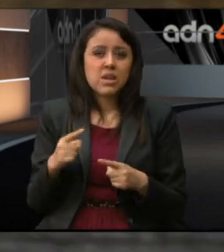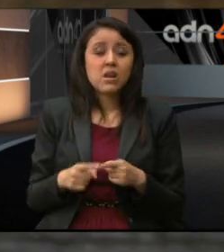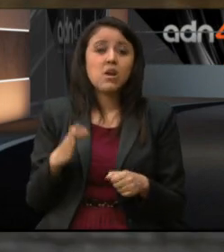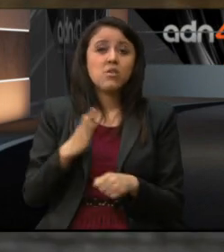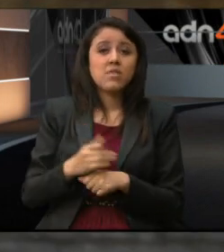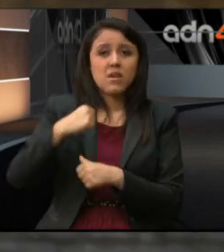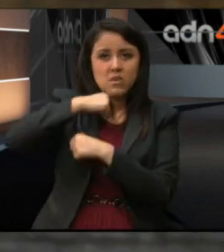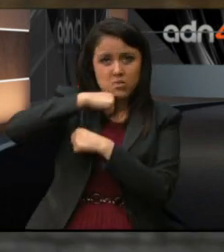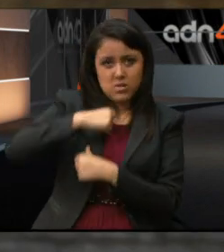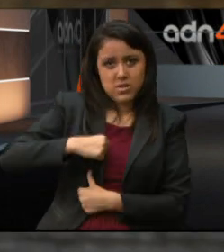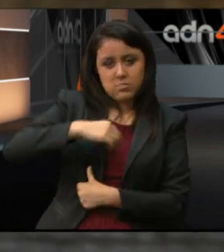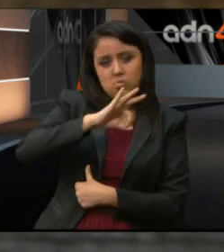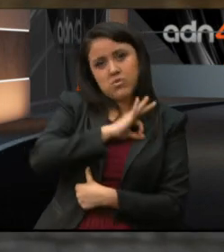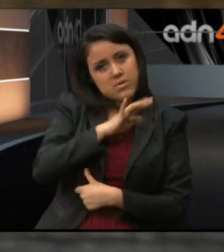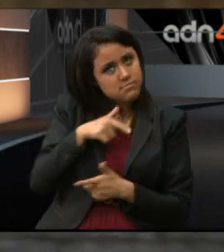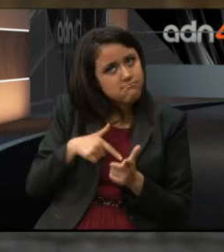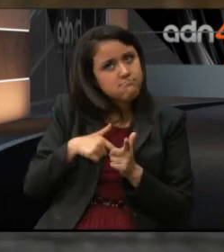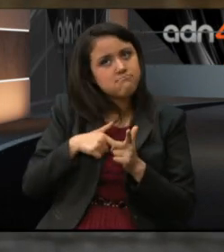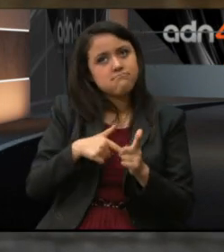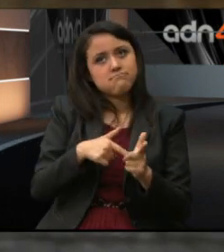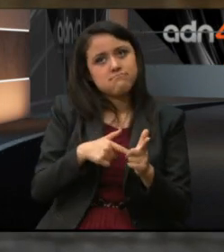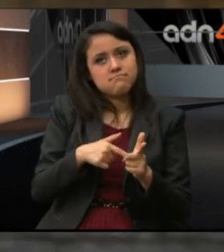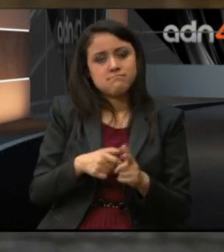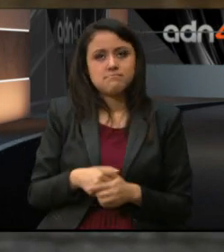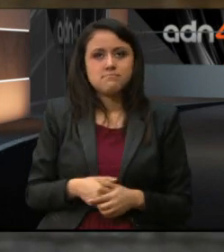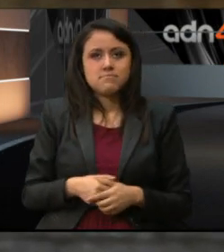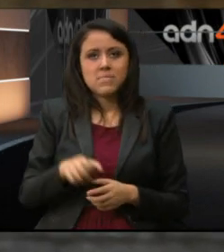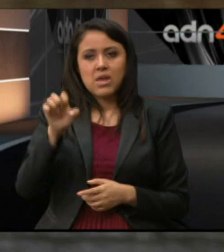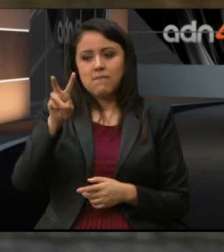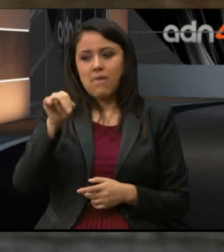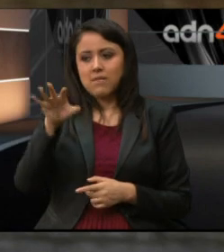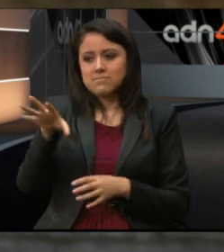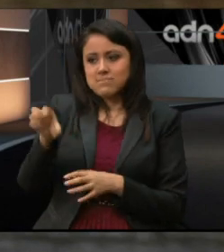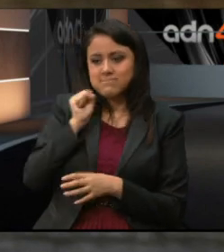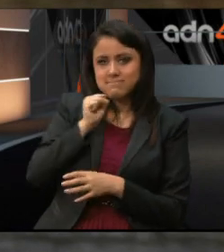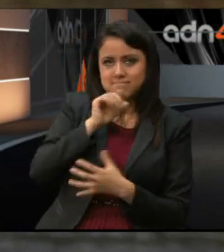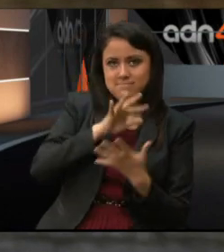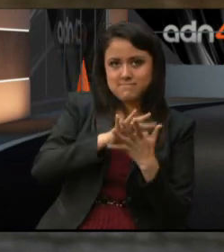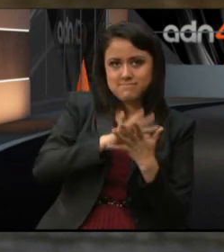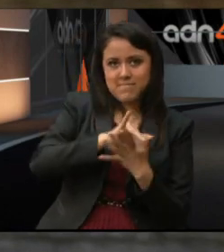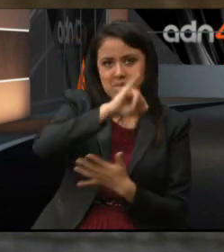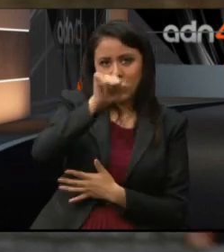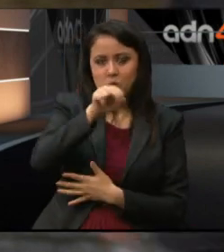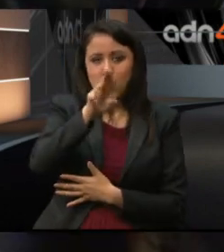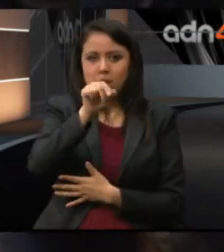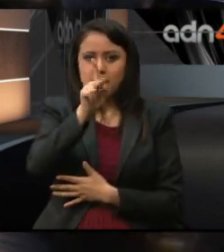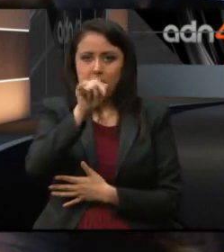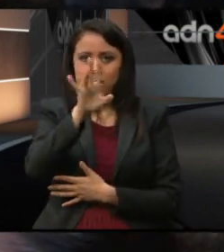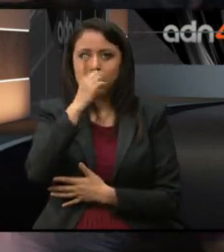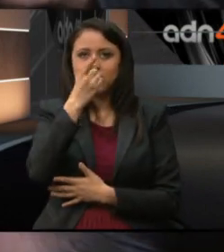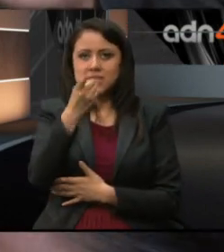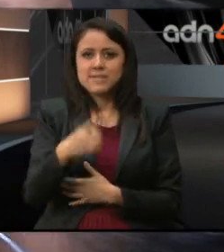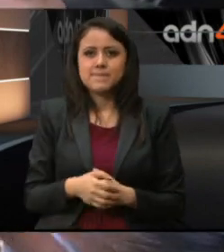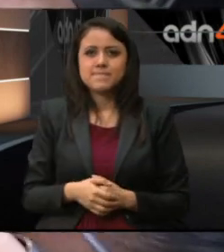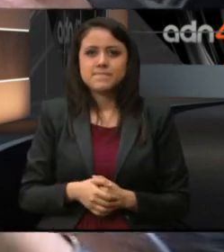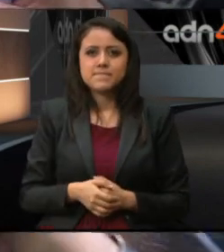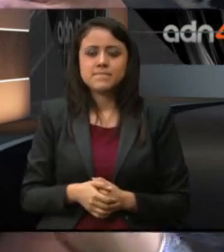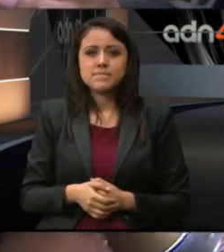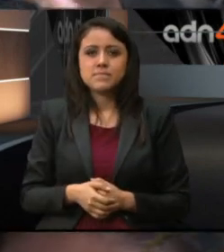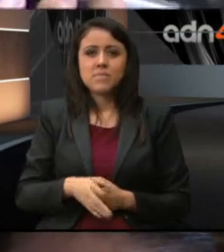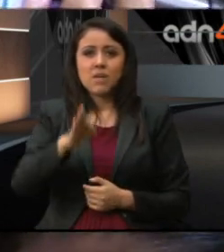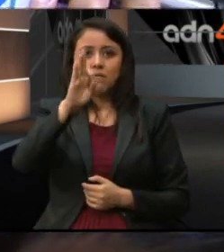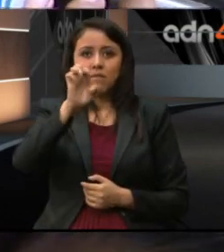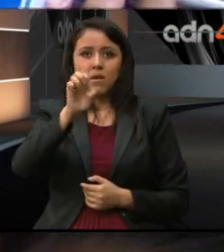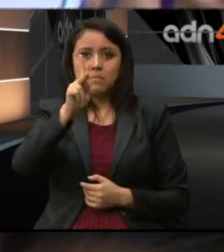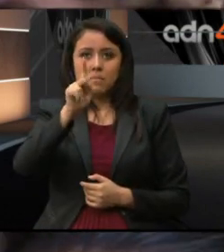las autoridades tienen luz verde para poder detener a Eva Cadena. Vamos a escuchar al diputado Juan Pablo Piña. Aclarar que la FEPADE puede detener